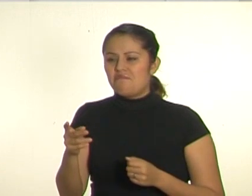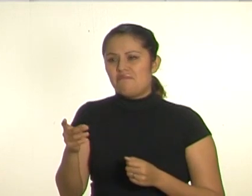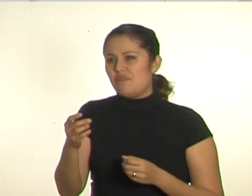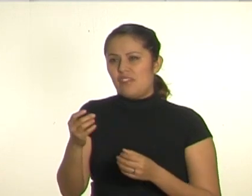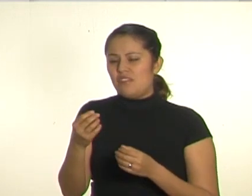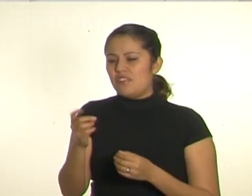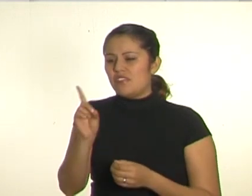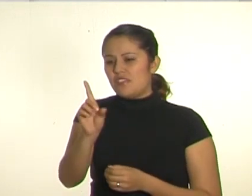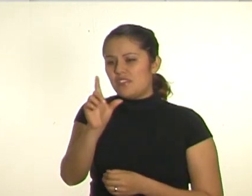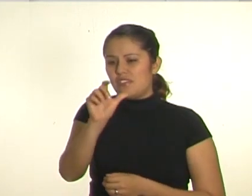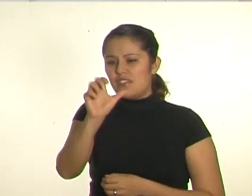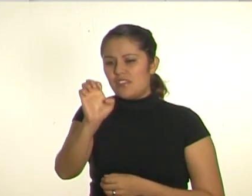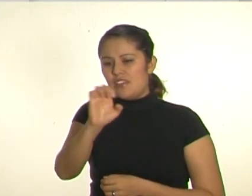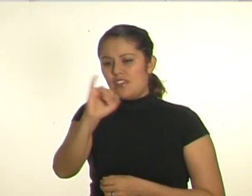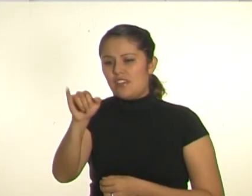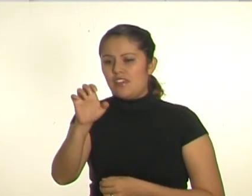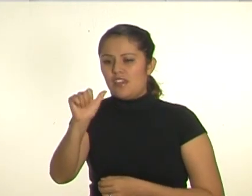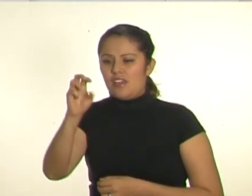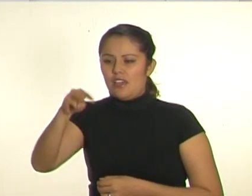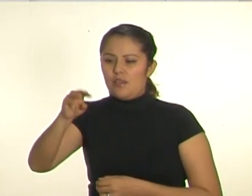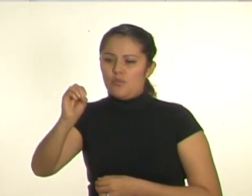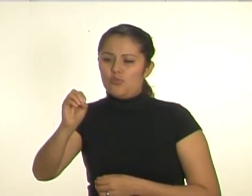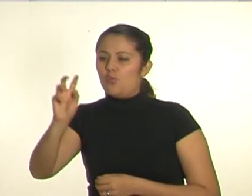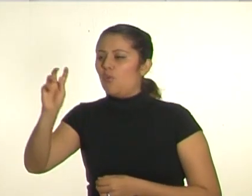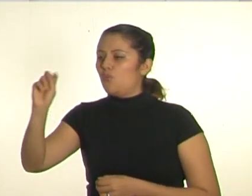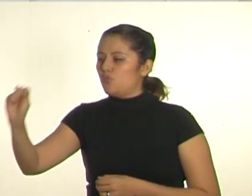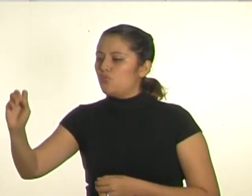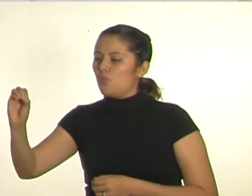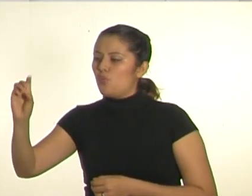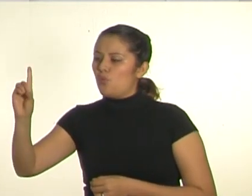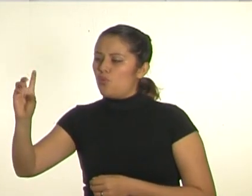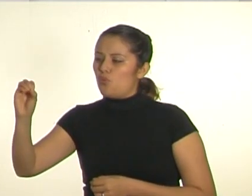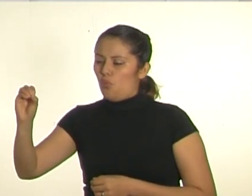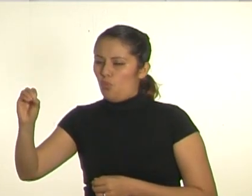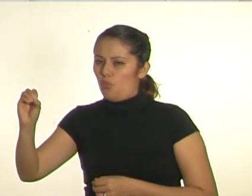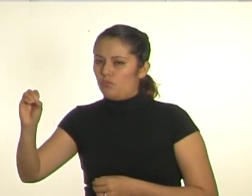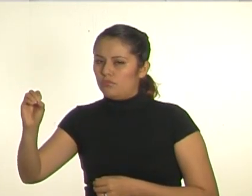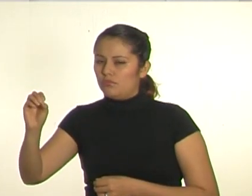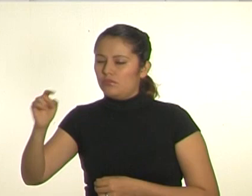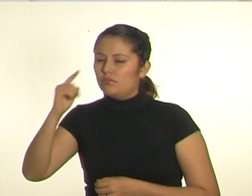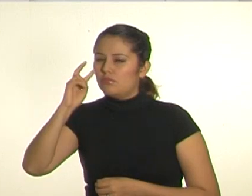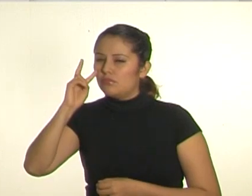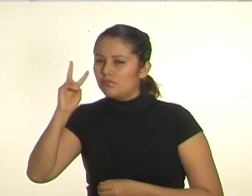Va el punto y aparte. Primero preguntamos en una casa.